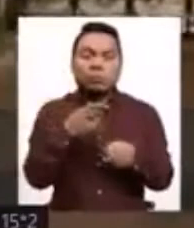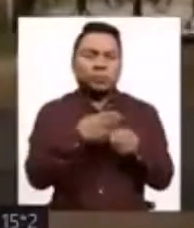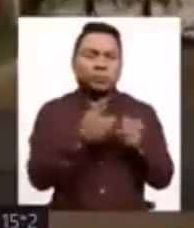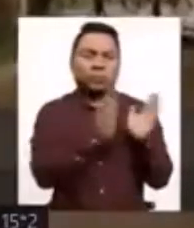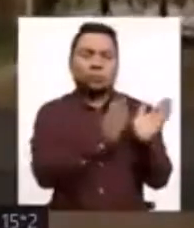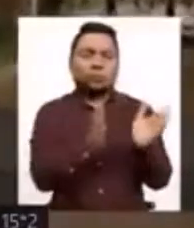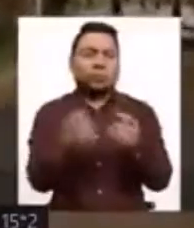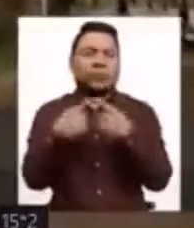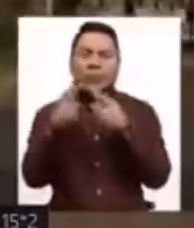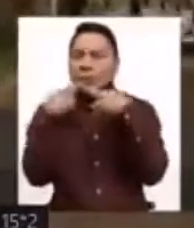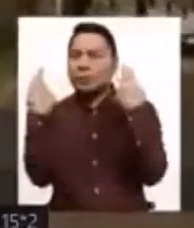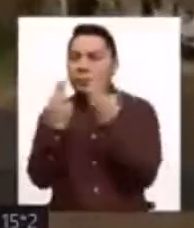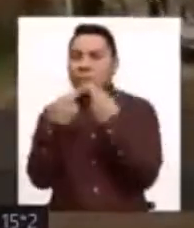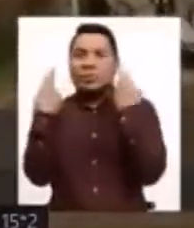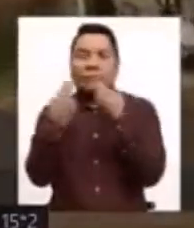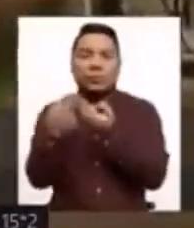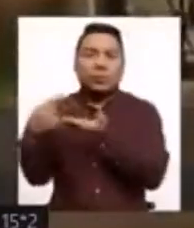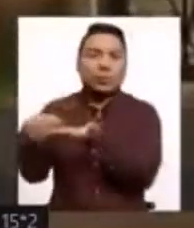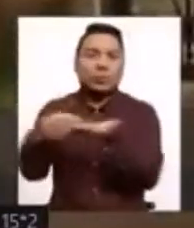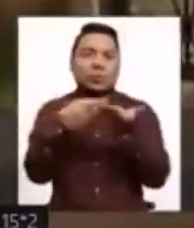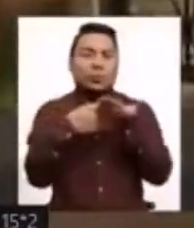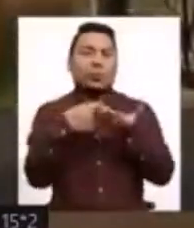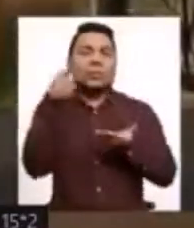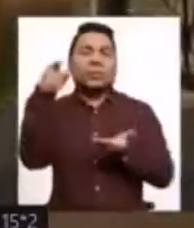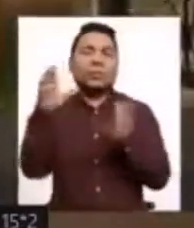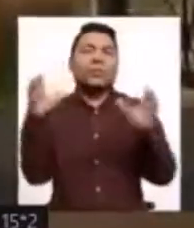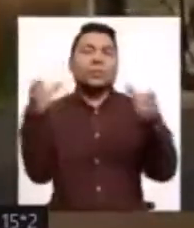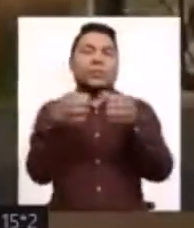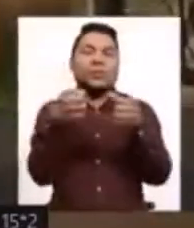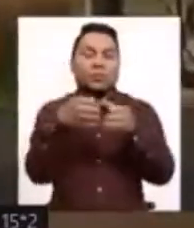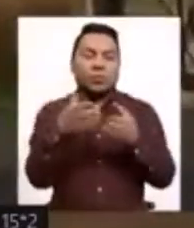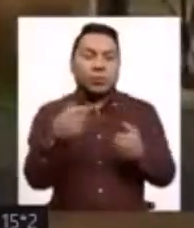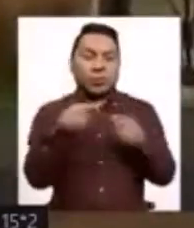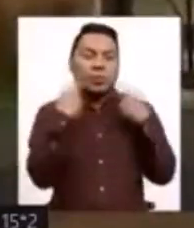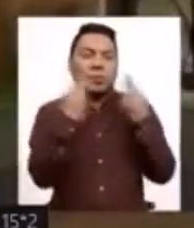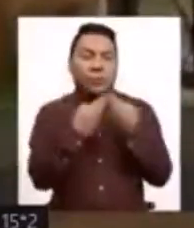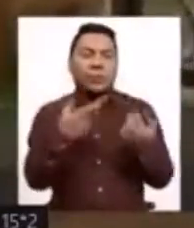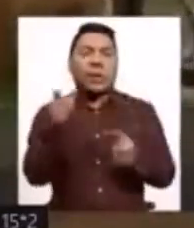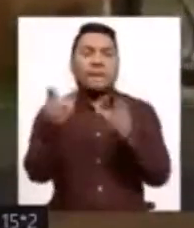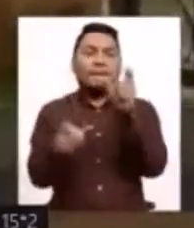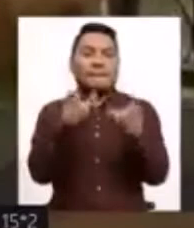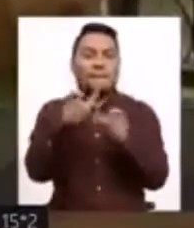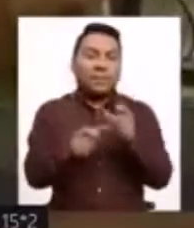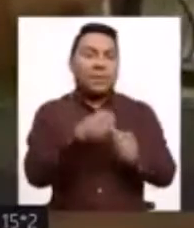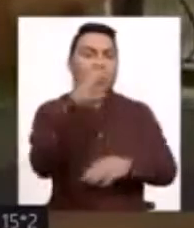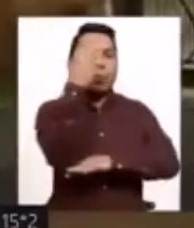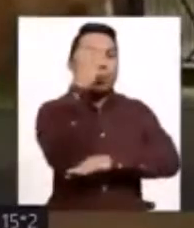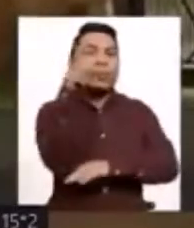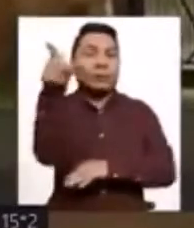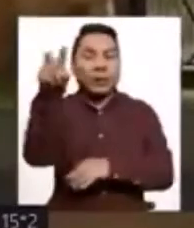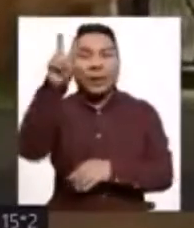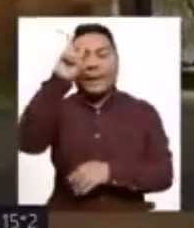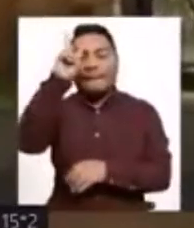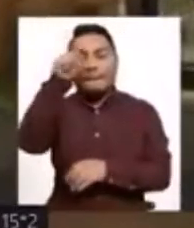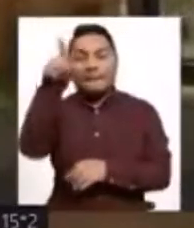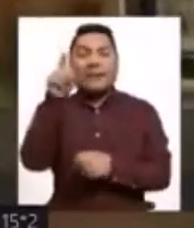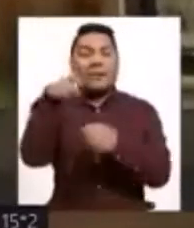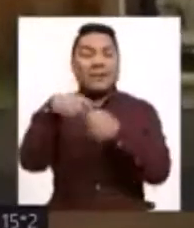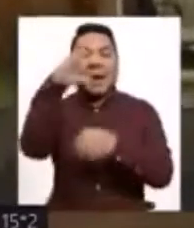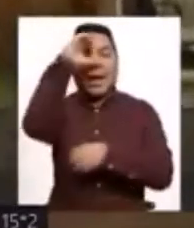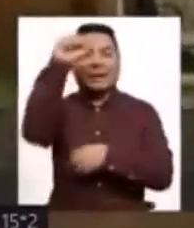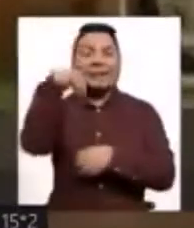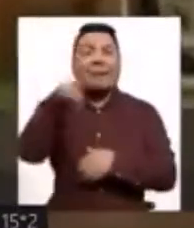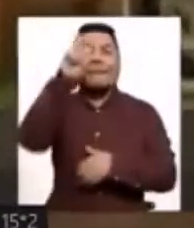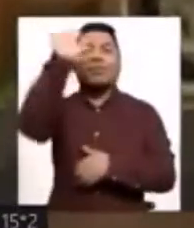serie de reuniones con delegaciones del Perú que están presentes aquí en Colombia, tratando de captar las